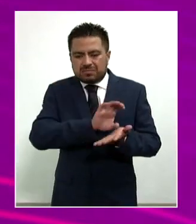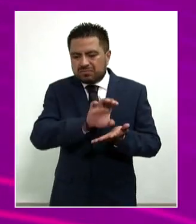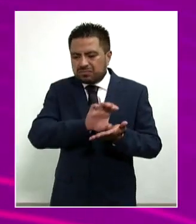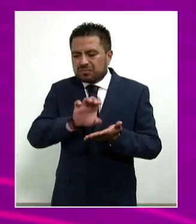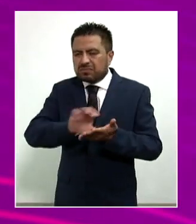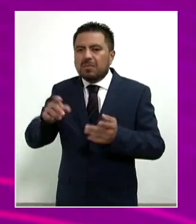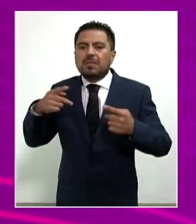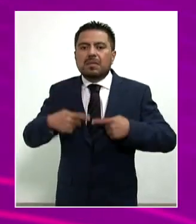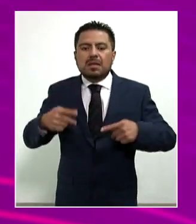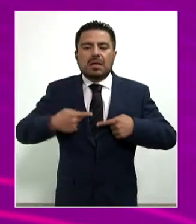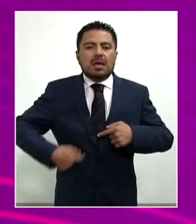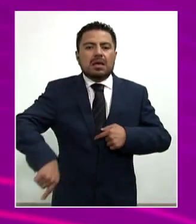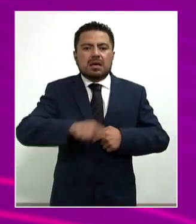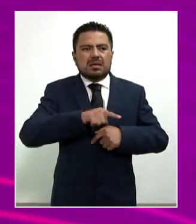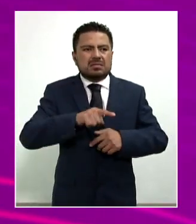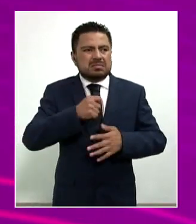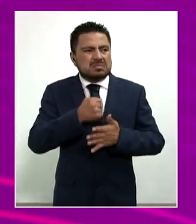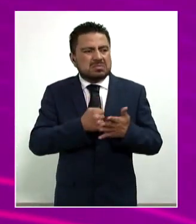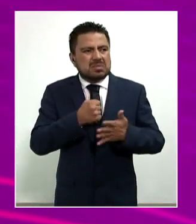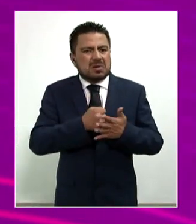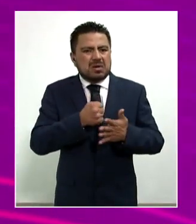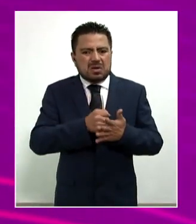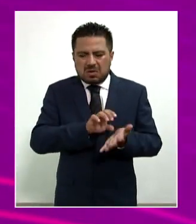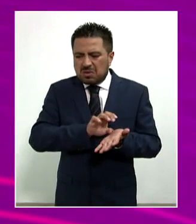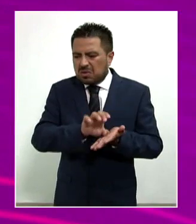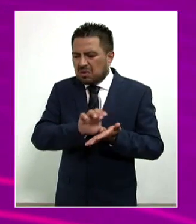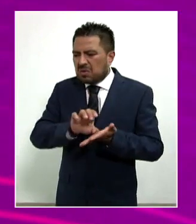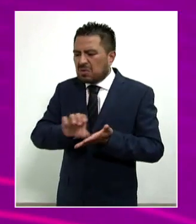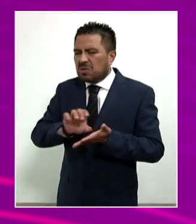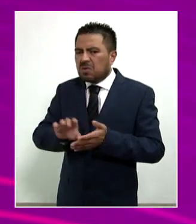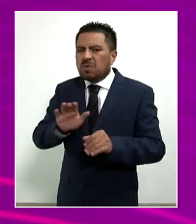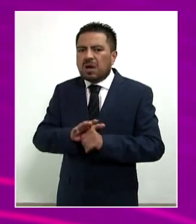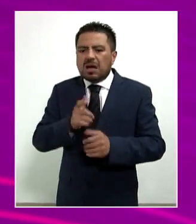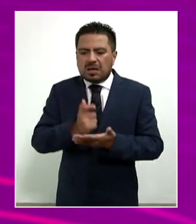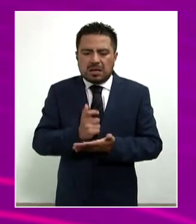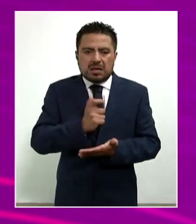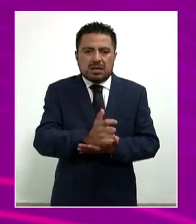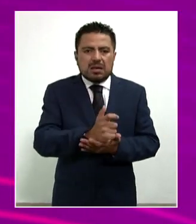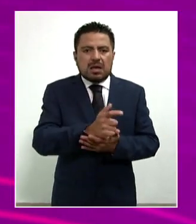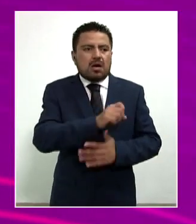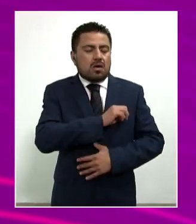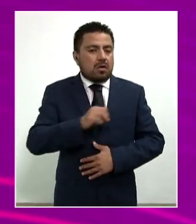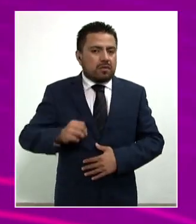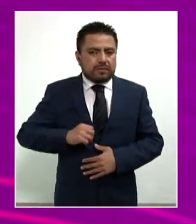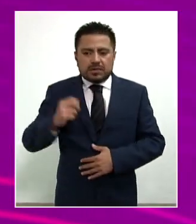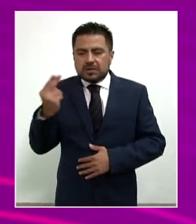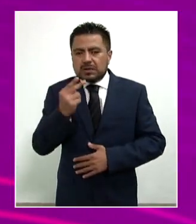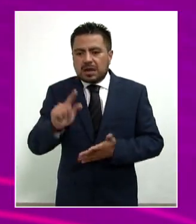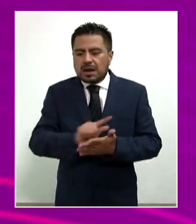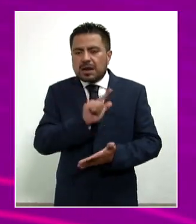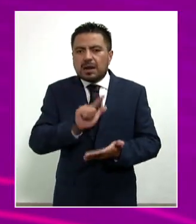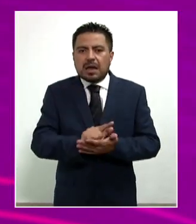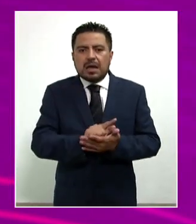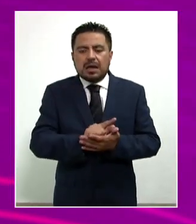gente se rehúsa a dar el aguinaldo en dinero, que es la obligación en ley,